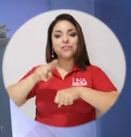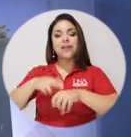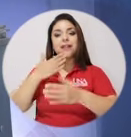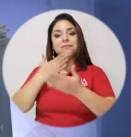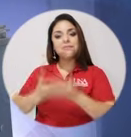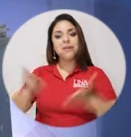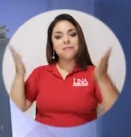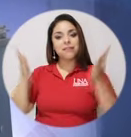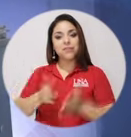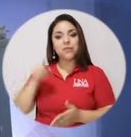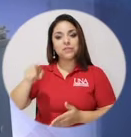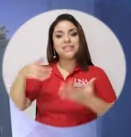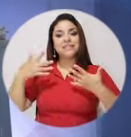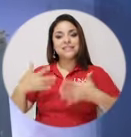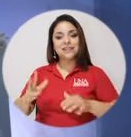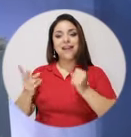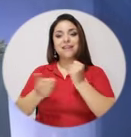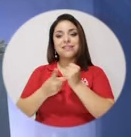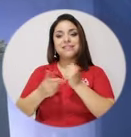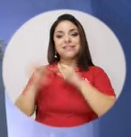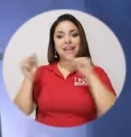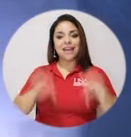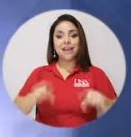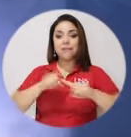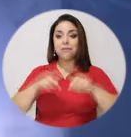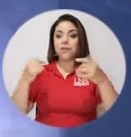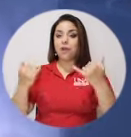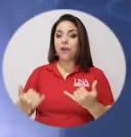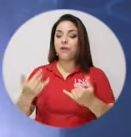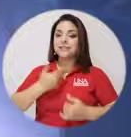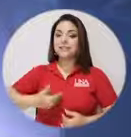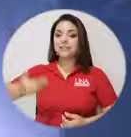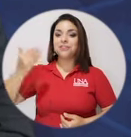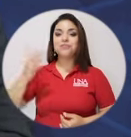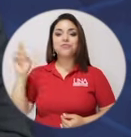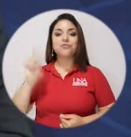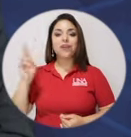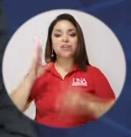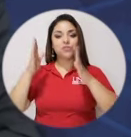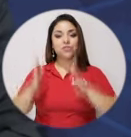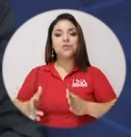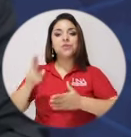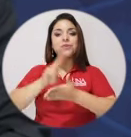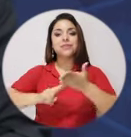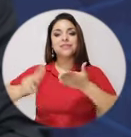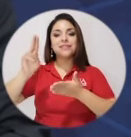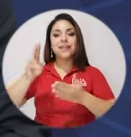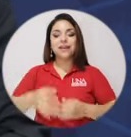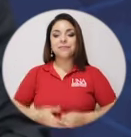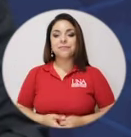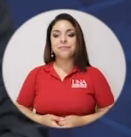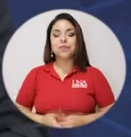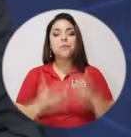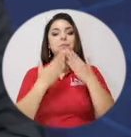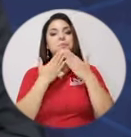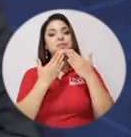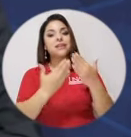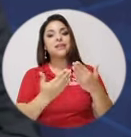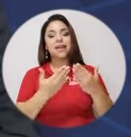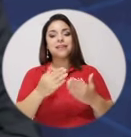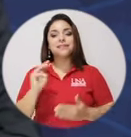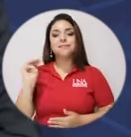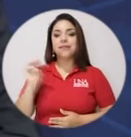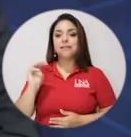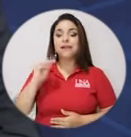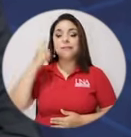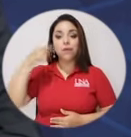Una Mirada. Usted ha estado muchas veces aquí, pero ahora está como el señor rector de la Universidad Nacional. Un gusto. Muchas gracias, Maribel, por el espacio